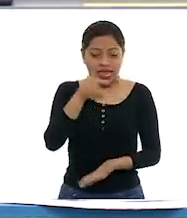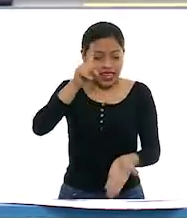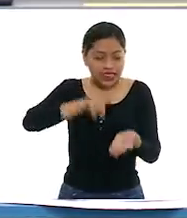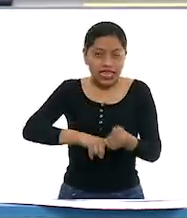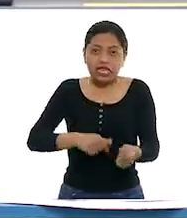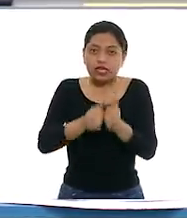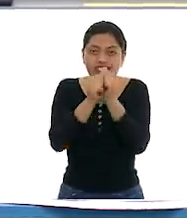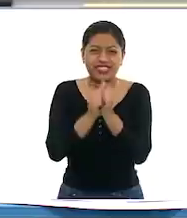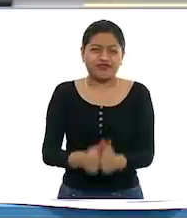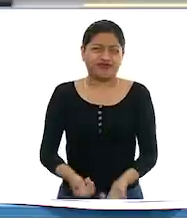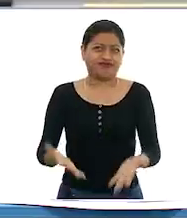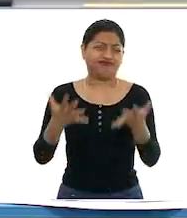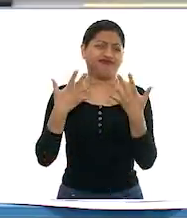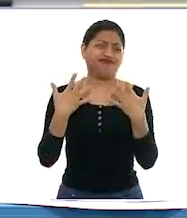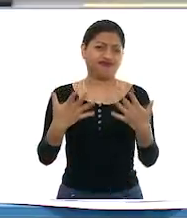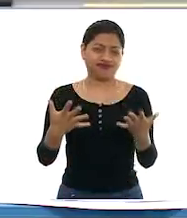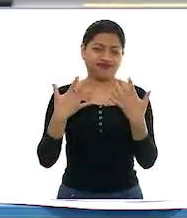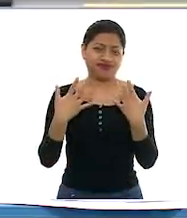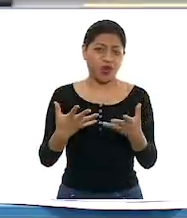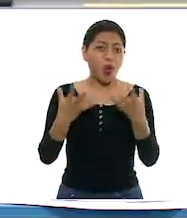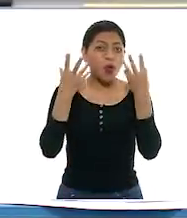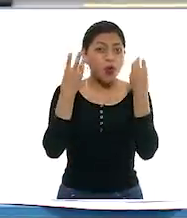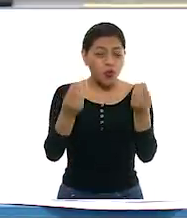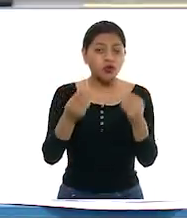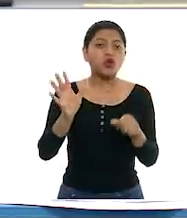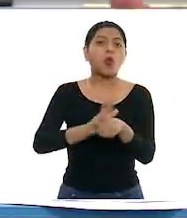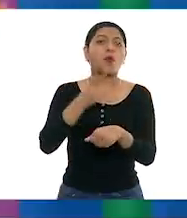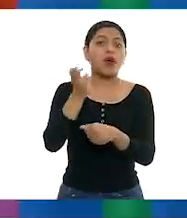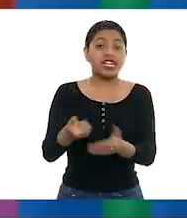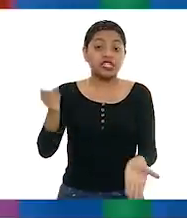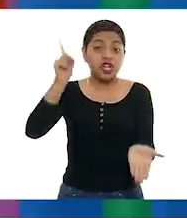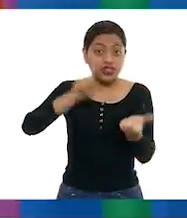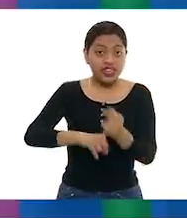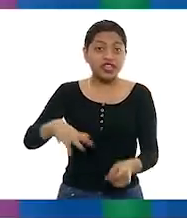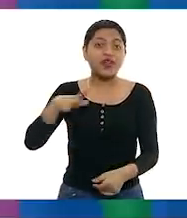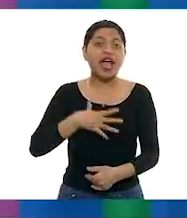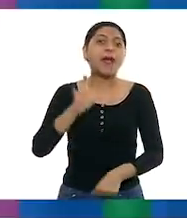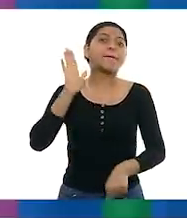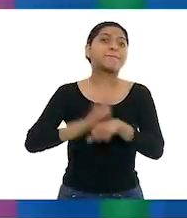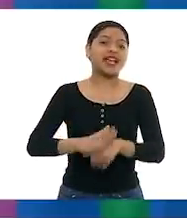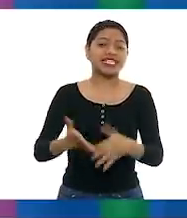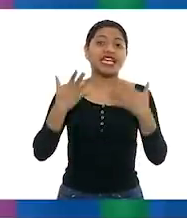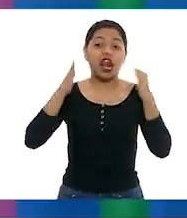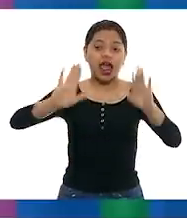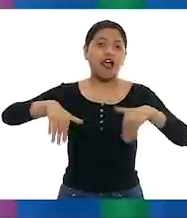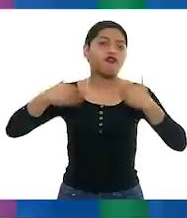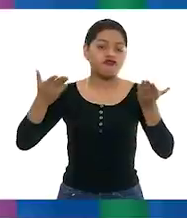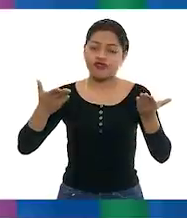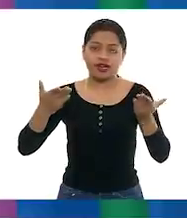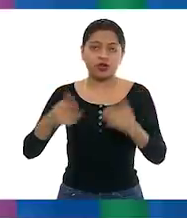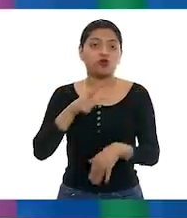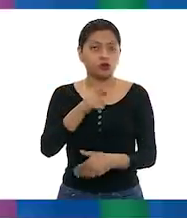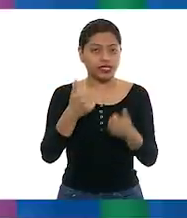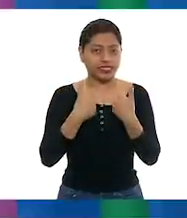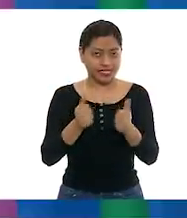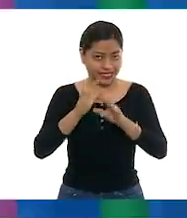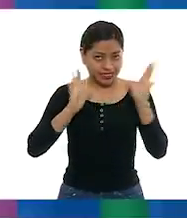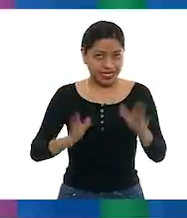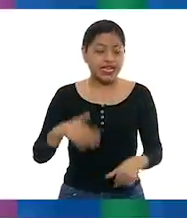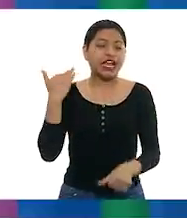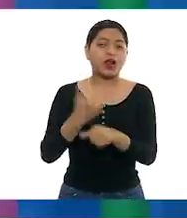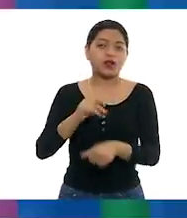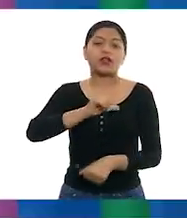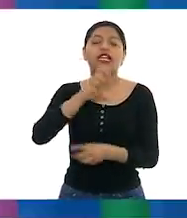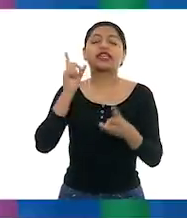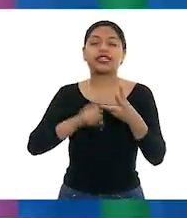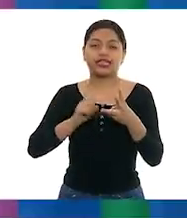del invernadero se siente más calor que afuera. Exactamente. Y ya que lo tienes más claro, creo que podemos pasar